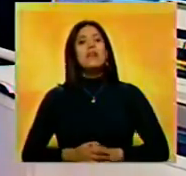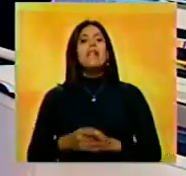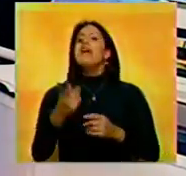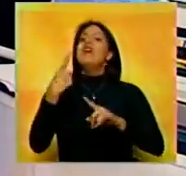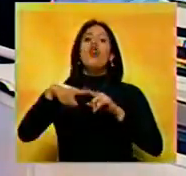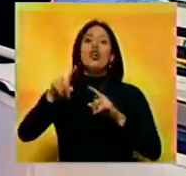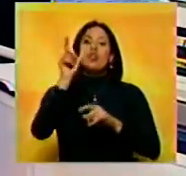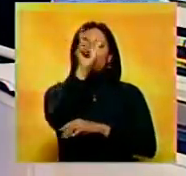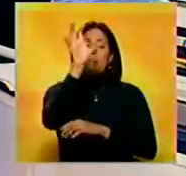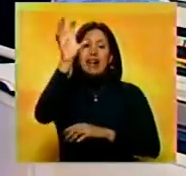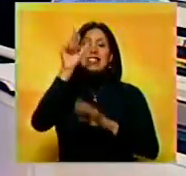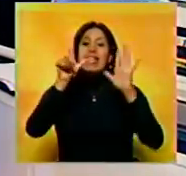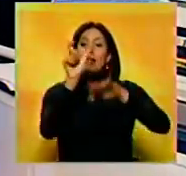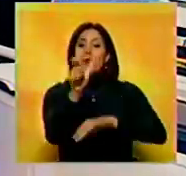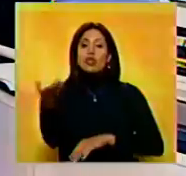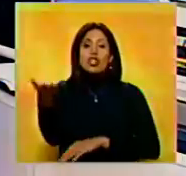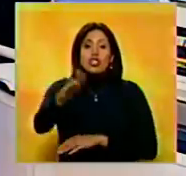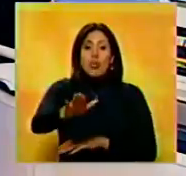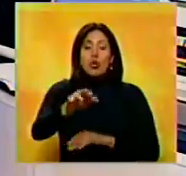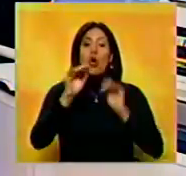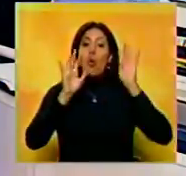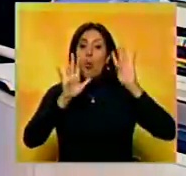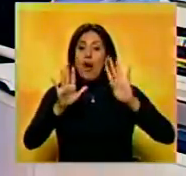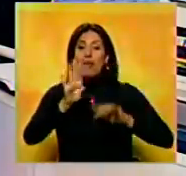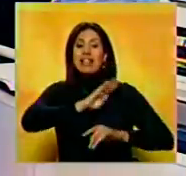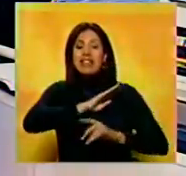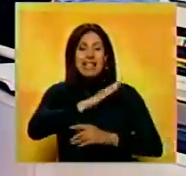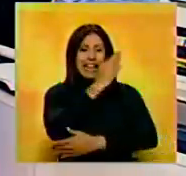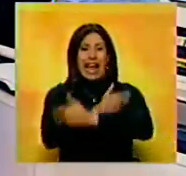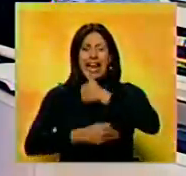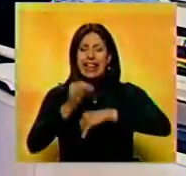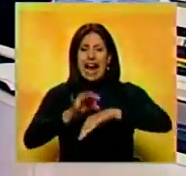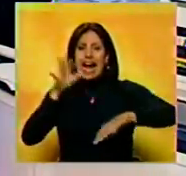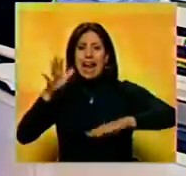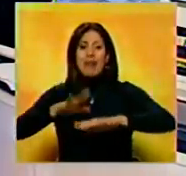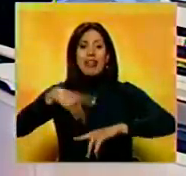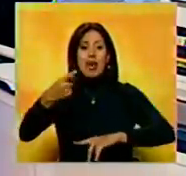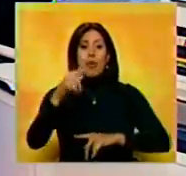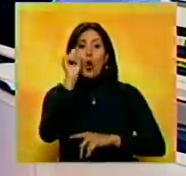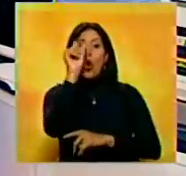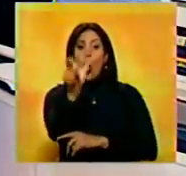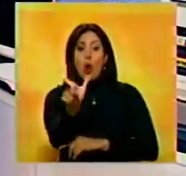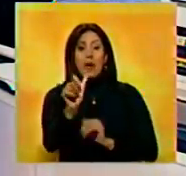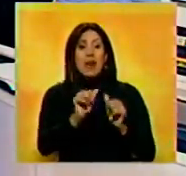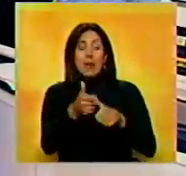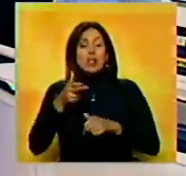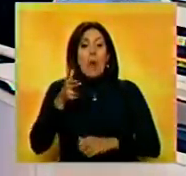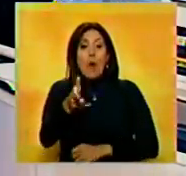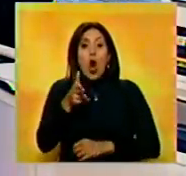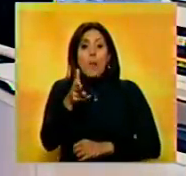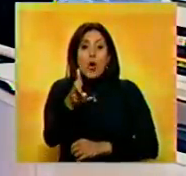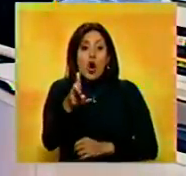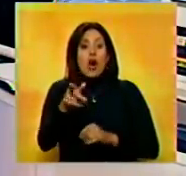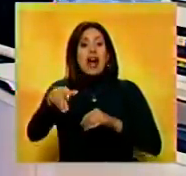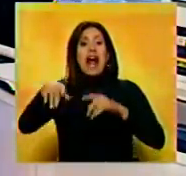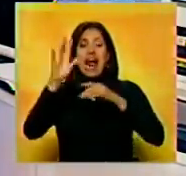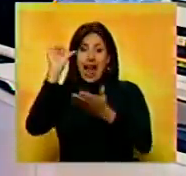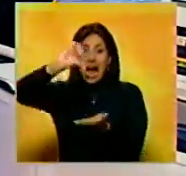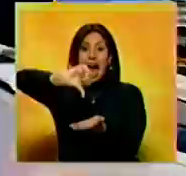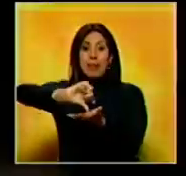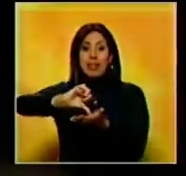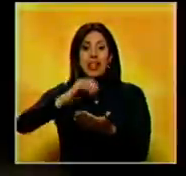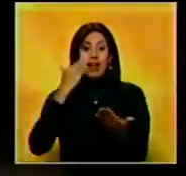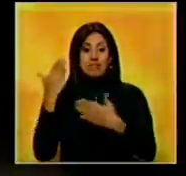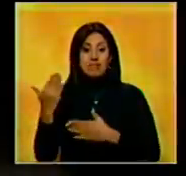en Filipinas siete personas murieron y otras nueve se encuentran heridas de gravedad después de que un hombre comenzara a disparar en la capital